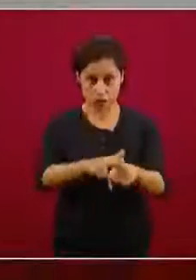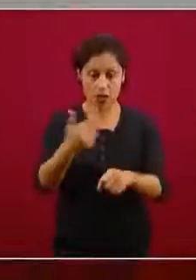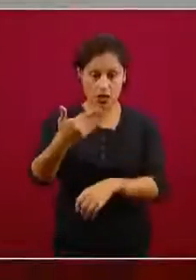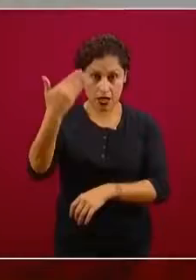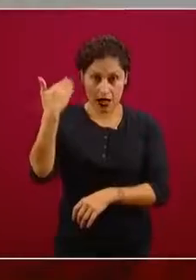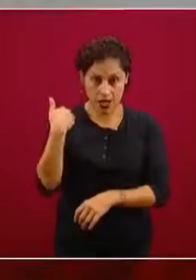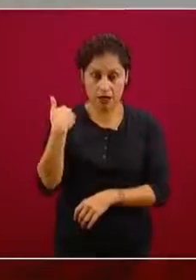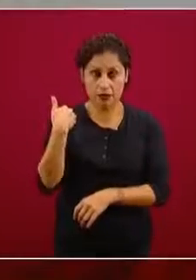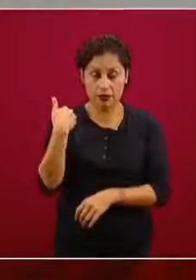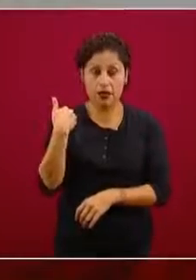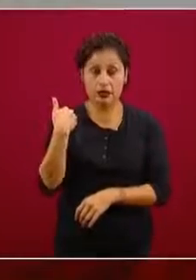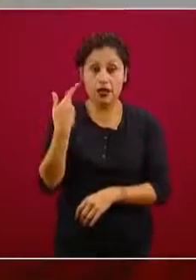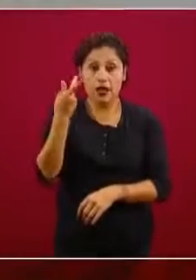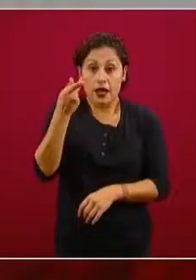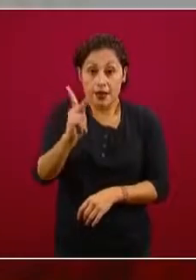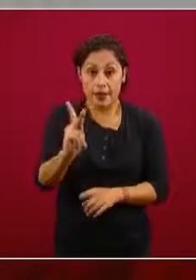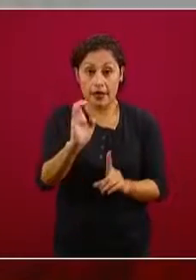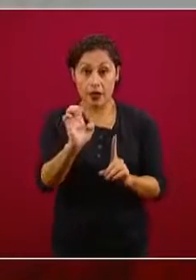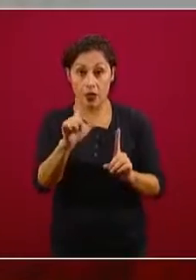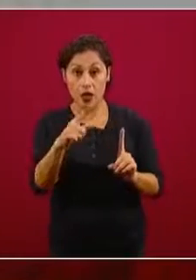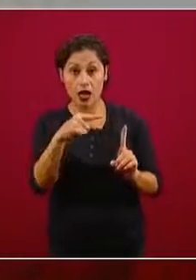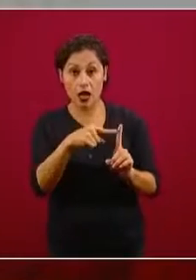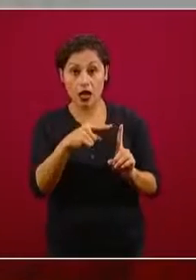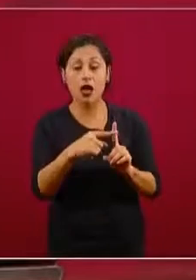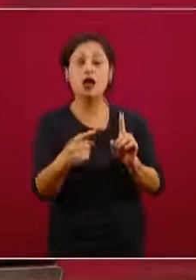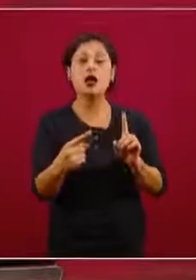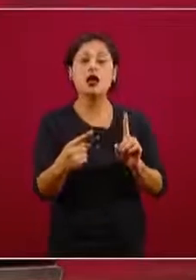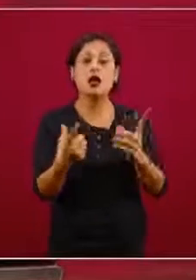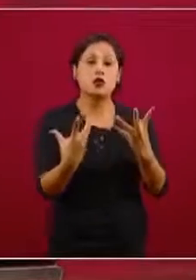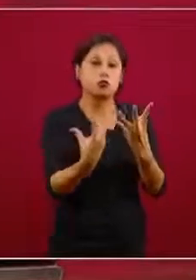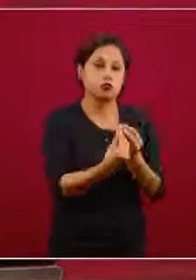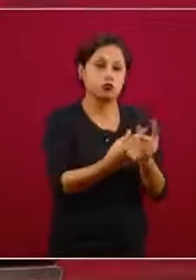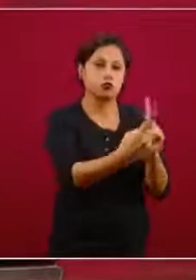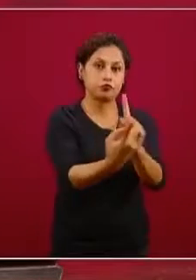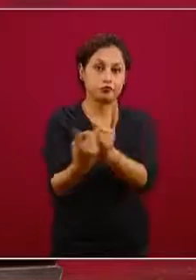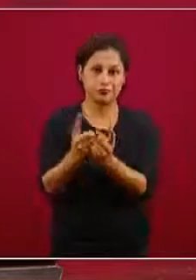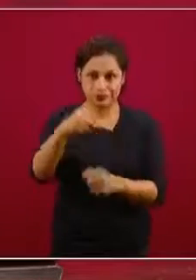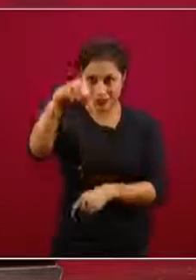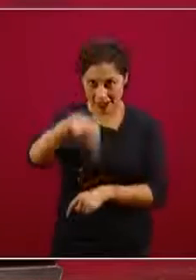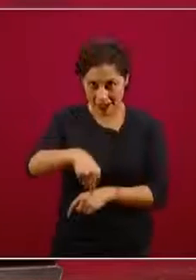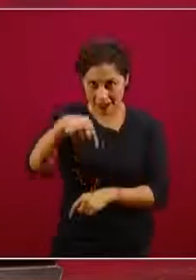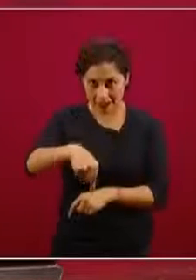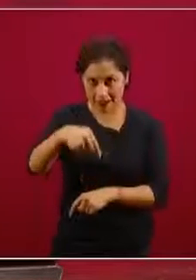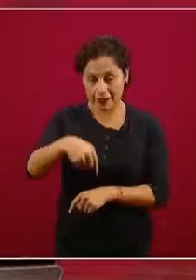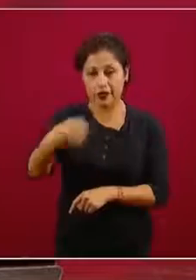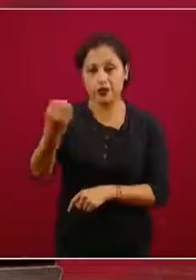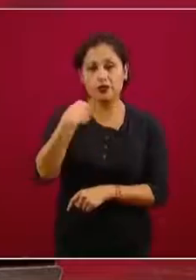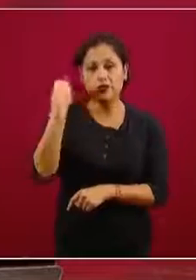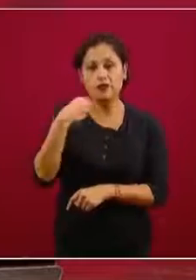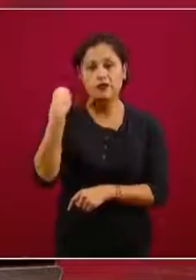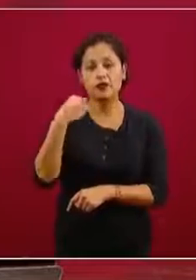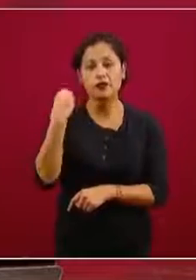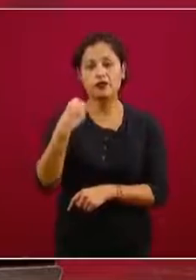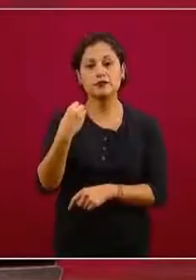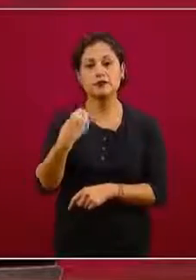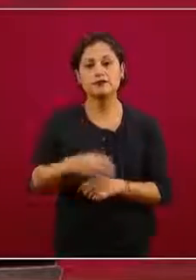estuvo en contacto con nosotras y nosotros en un periodo sintomático que, aunque fue relativamente